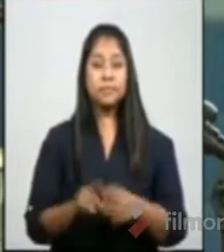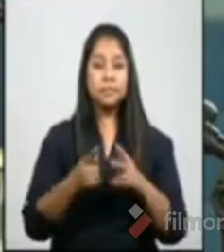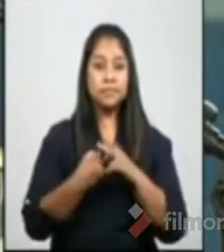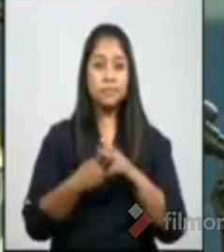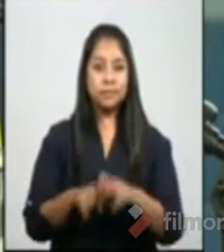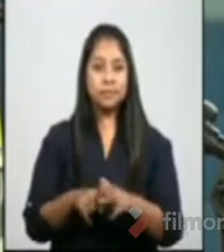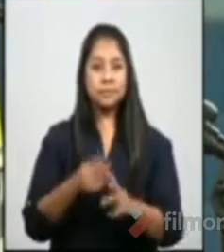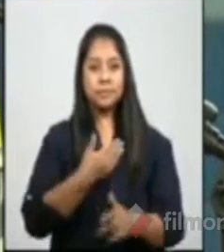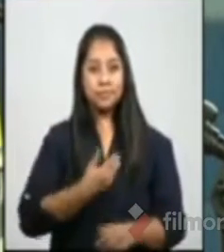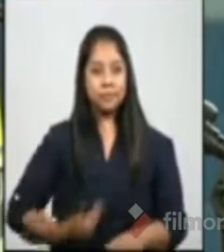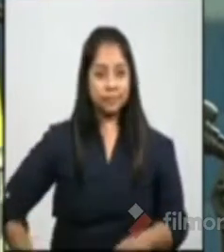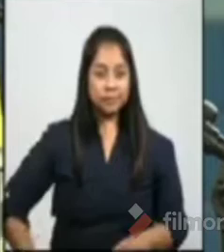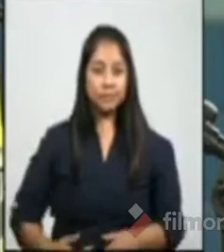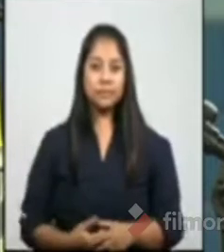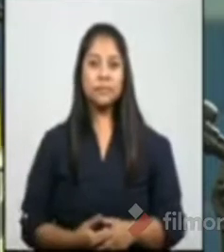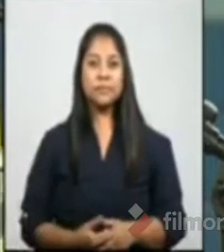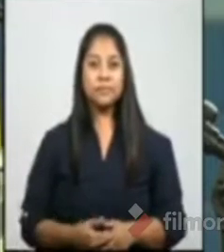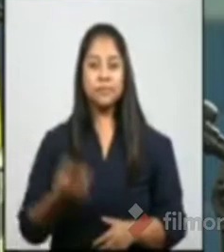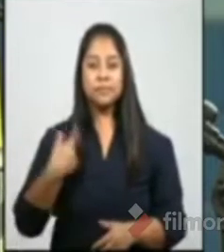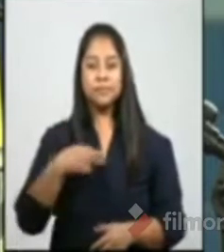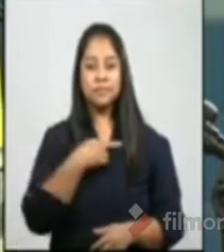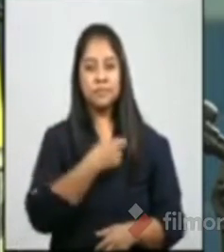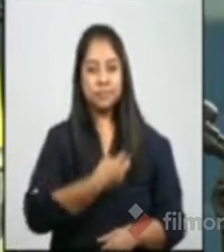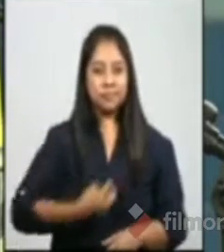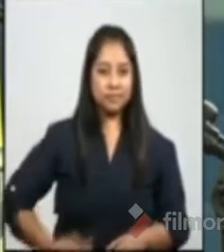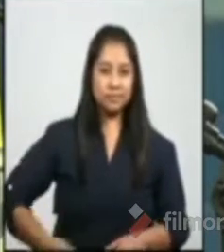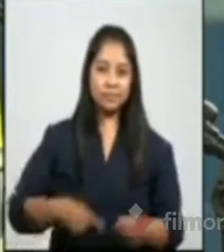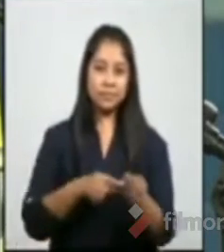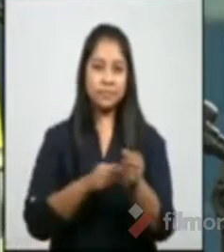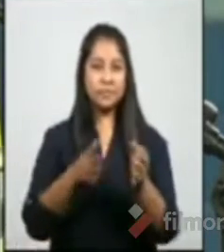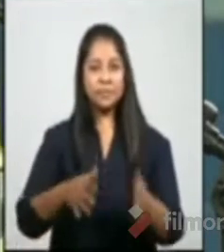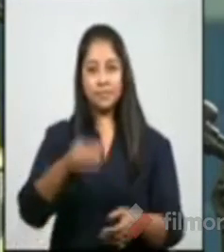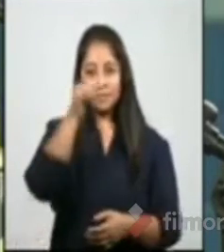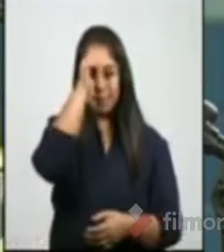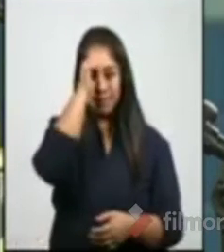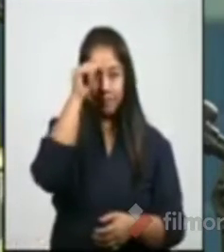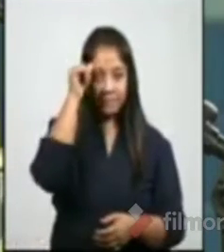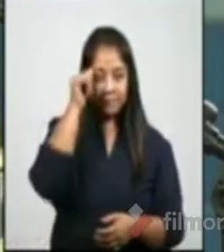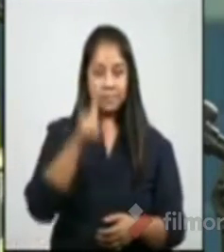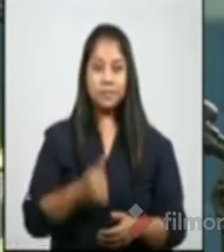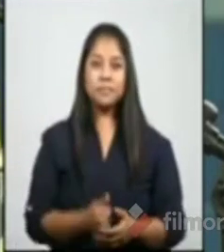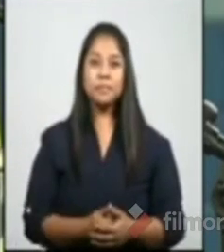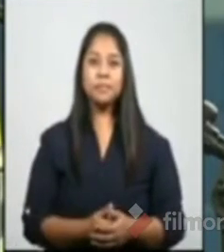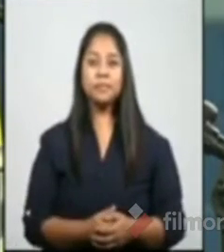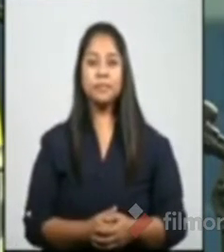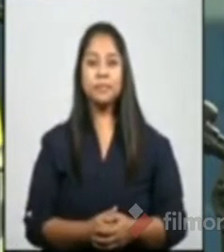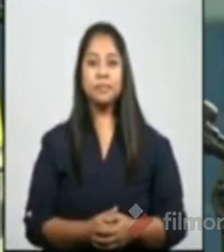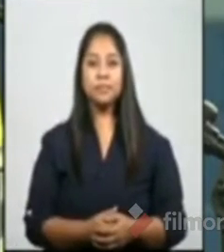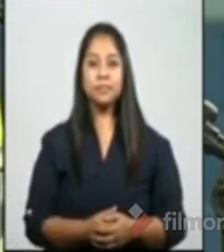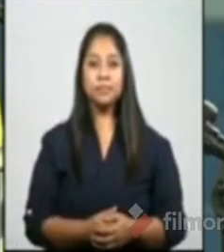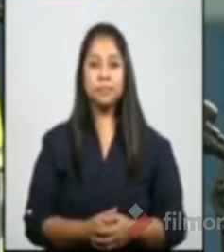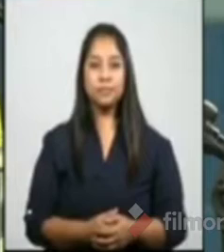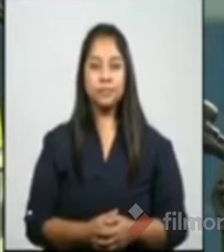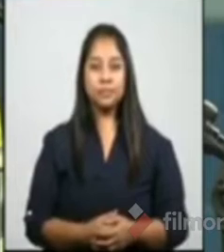iniciando el gobierno de nuestro presidente, doctor Alejandro Yamatei,